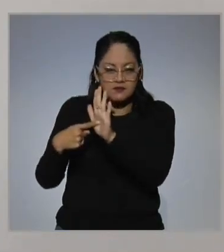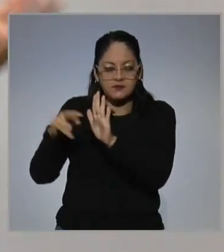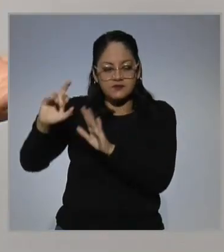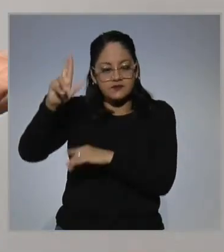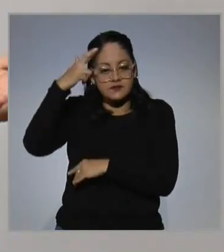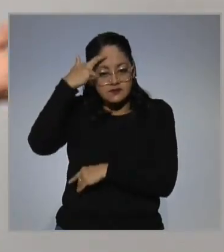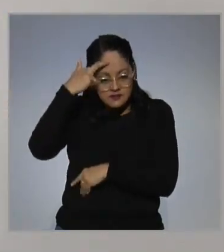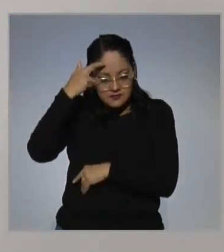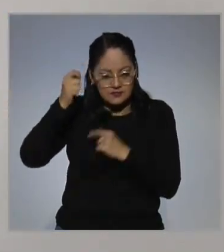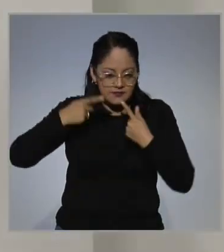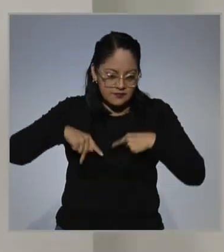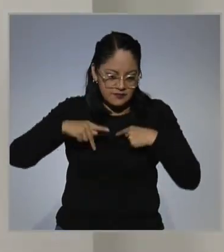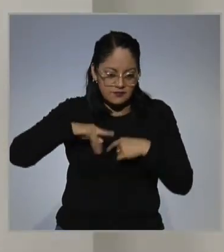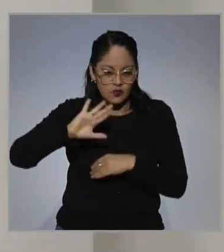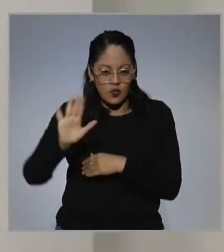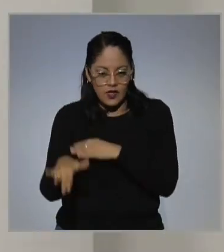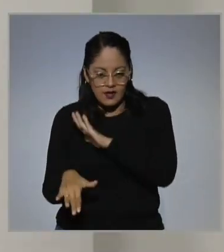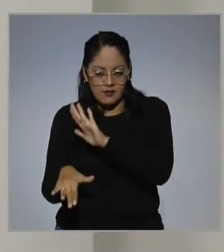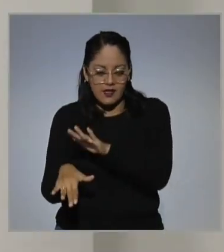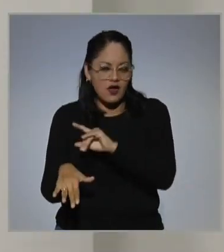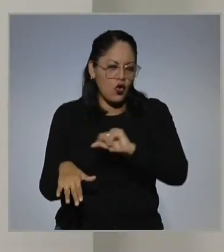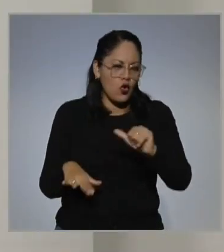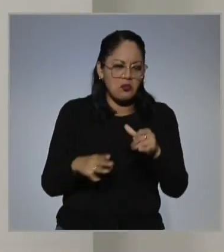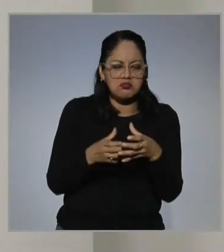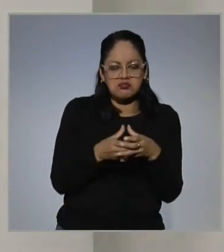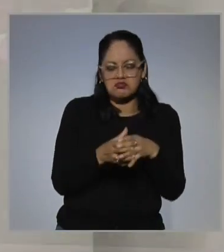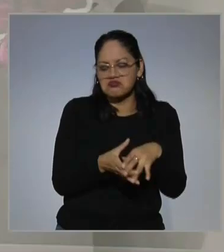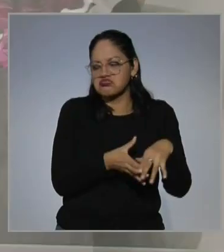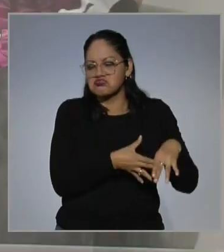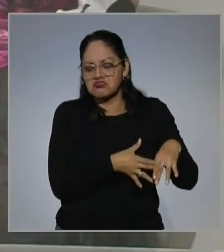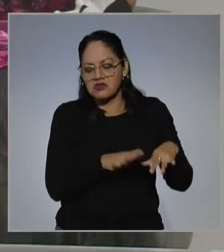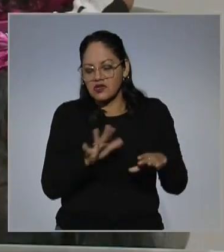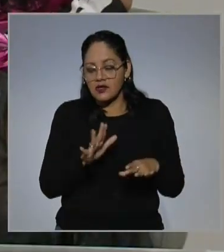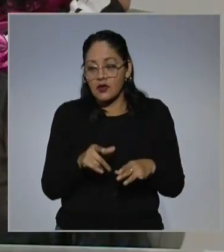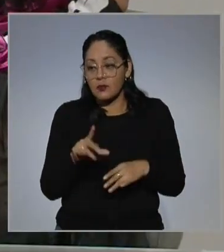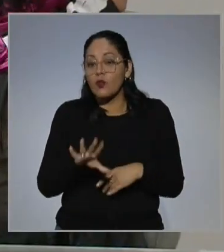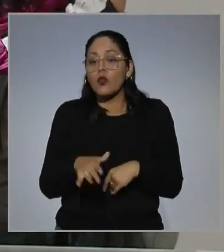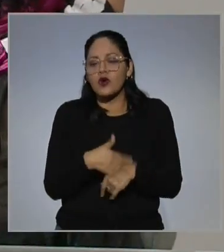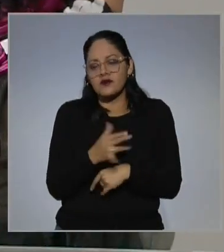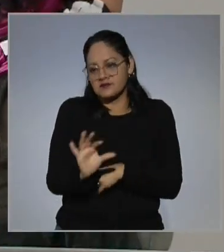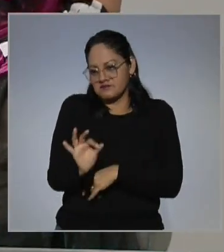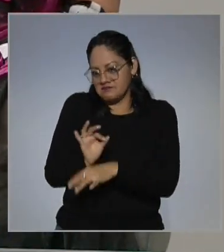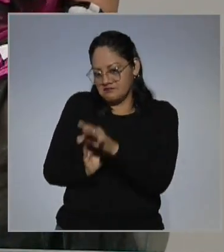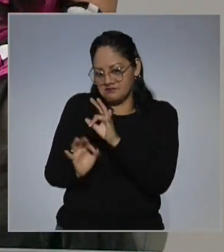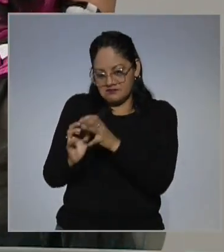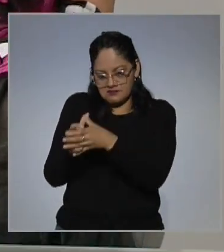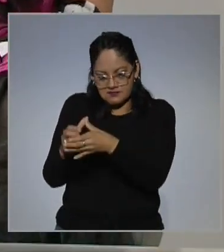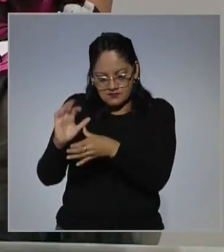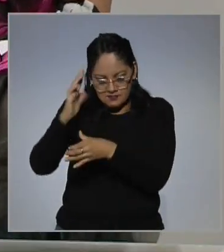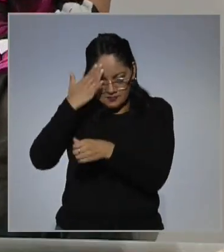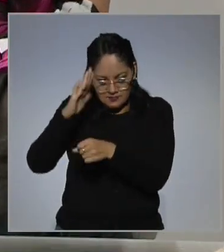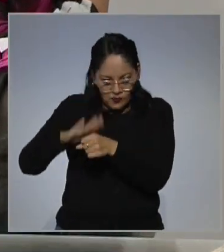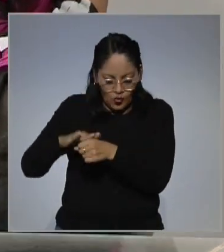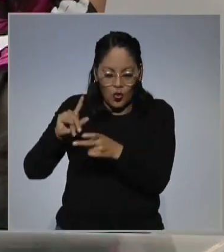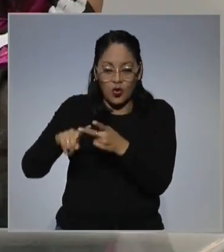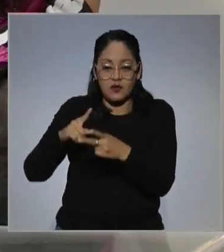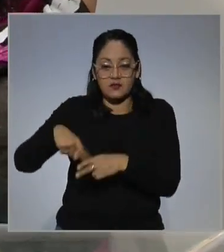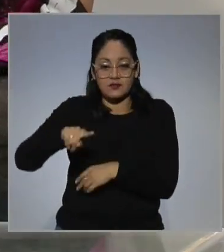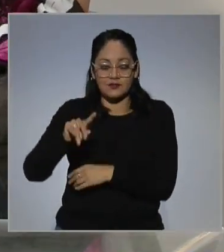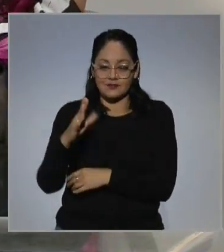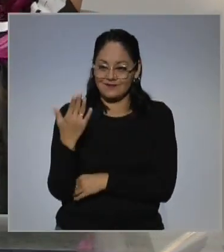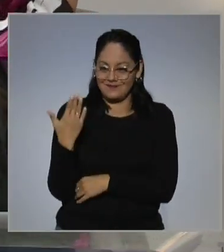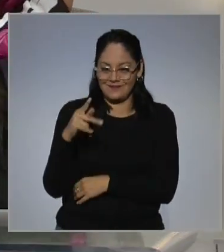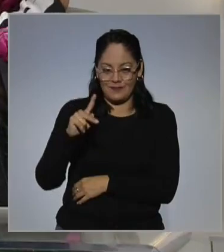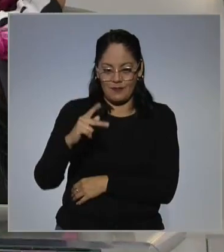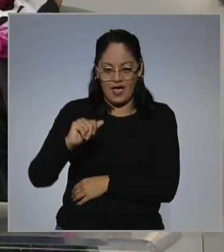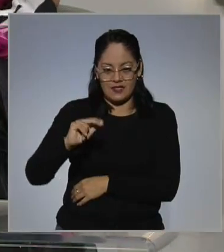recordar a ciertas personas y no a otras, por una selección, por algo que por un interés particular. Por ejemplo, lo de Pancho